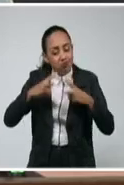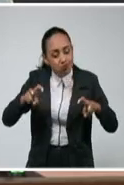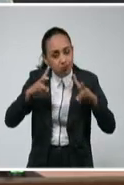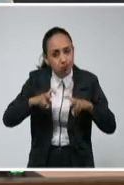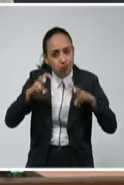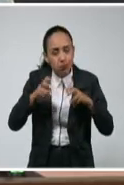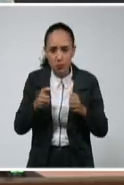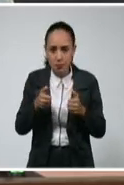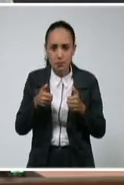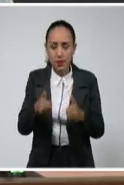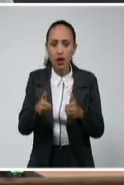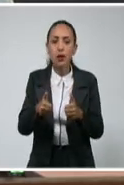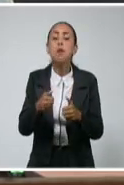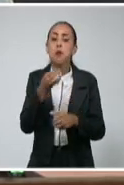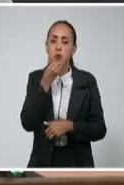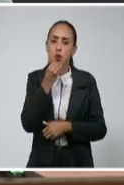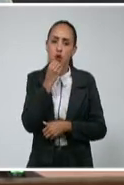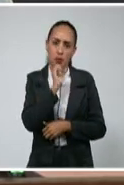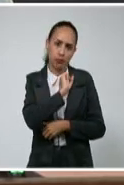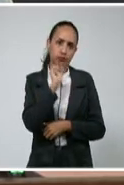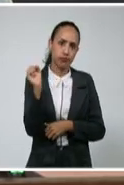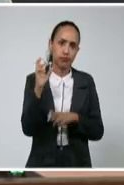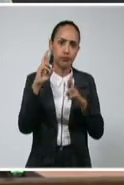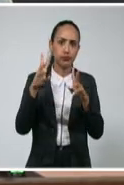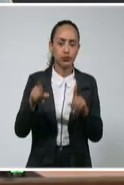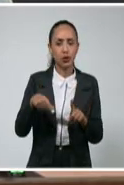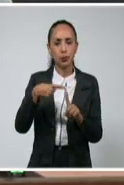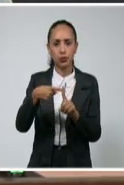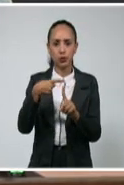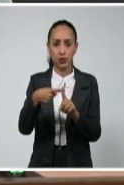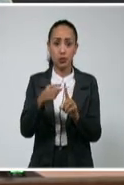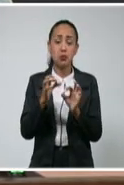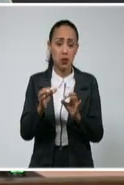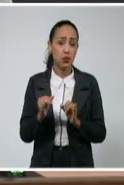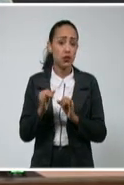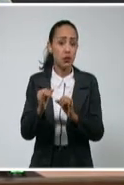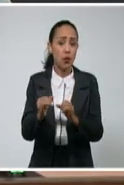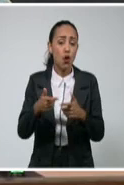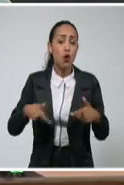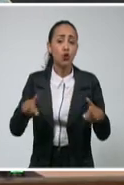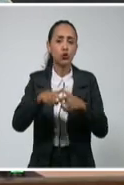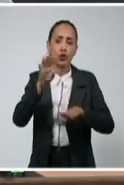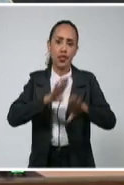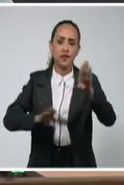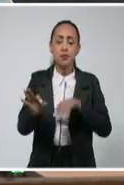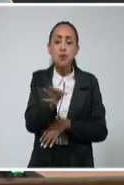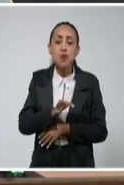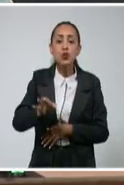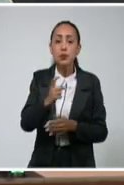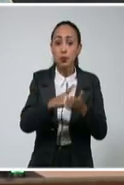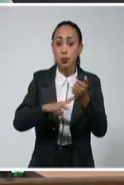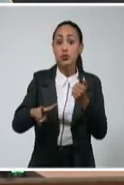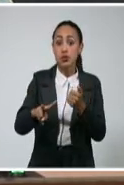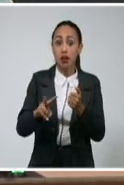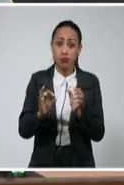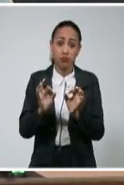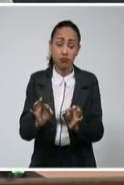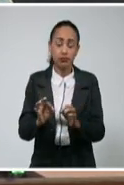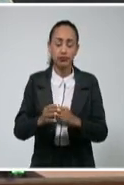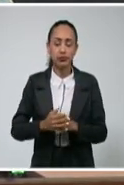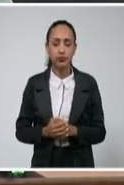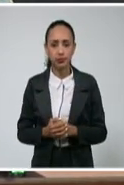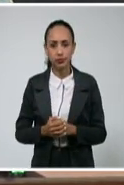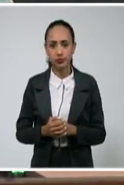y lo que se ha estado discutiendo en los consejos de defensa provinciales y municipal, podremos nosotros ir a la